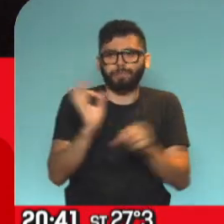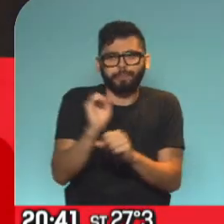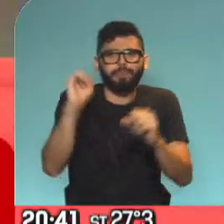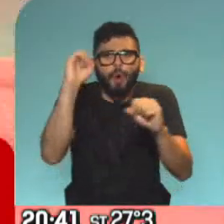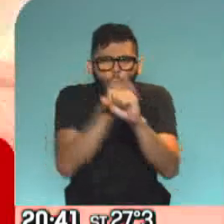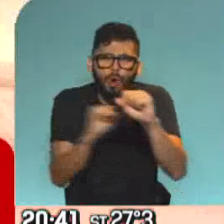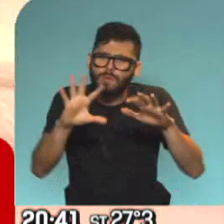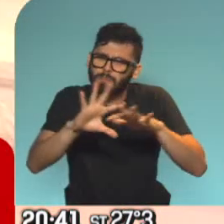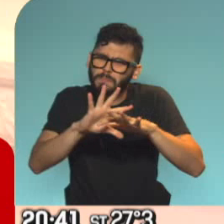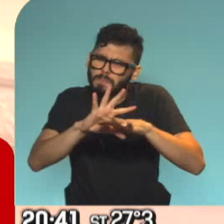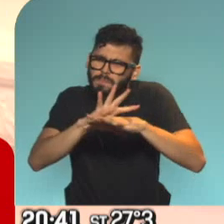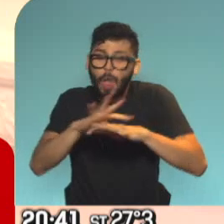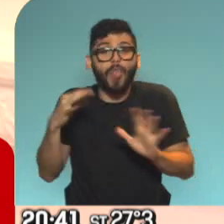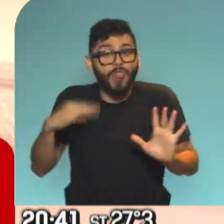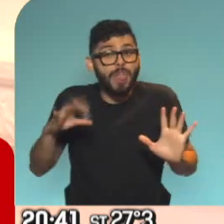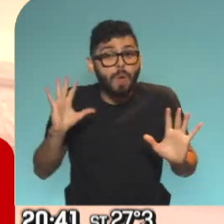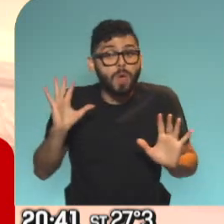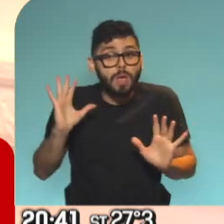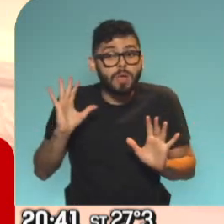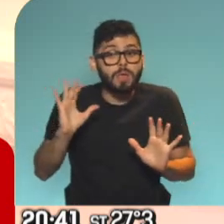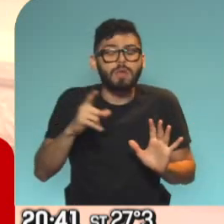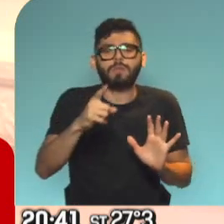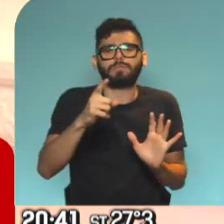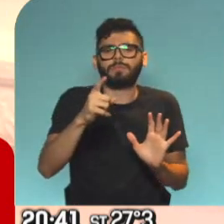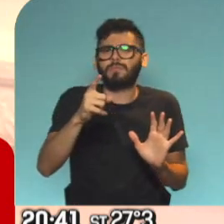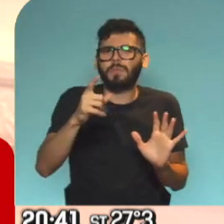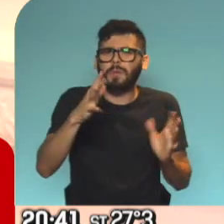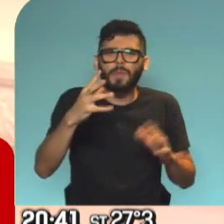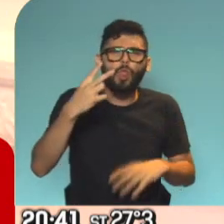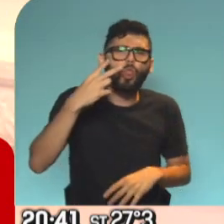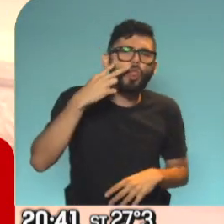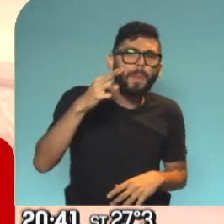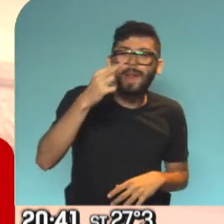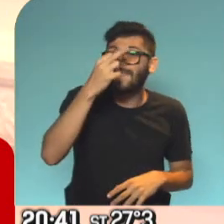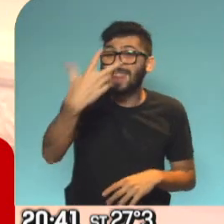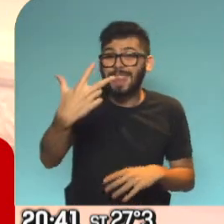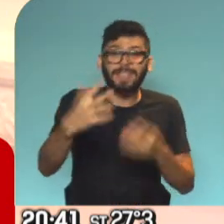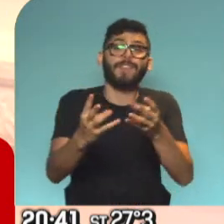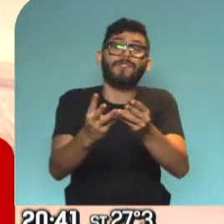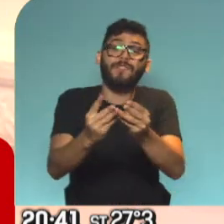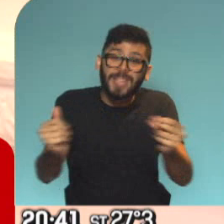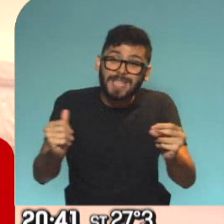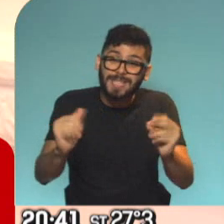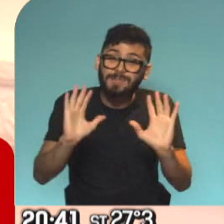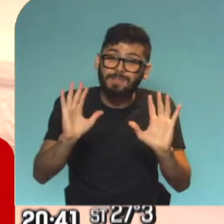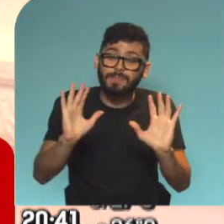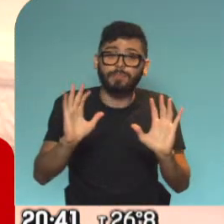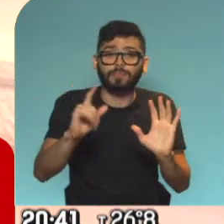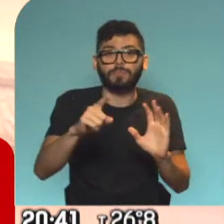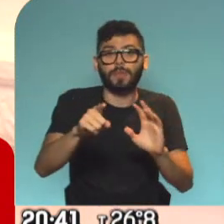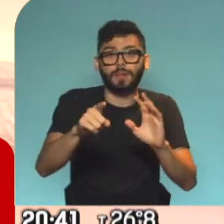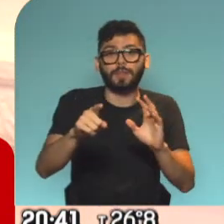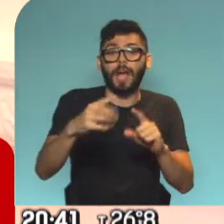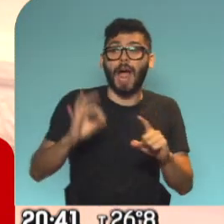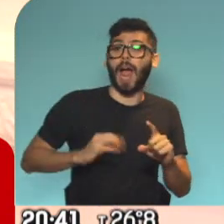muy precisa. Es una obra que se va a estar terminando ya en el 2023. Es una obra que se reanudó